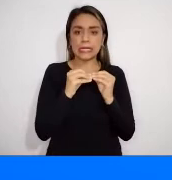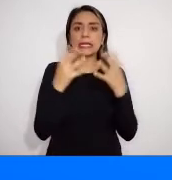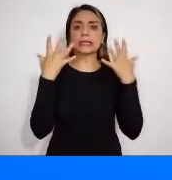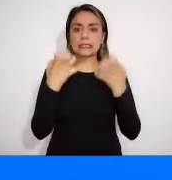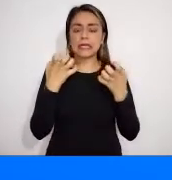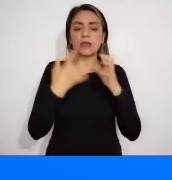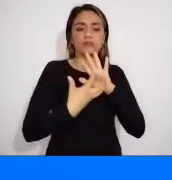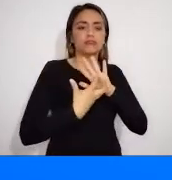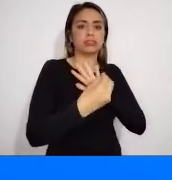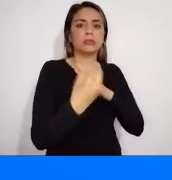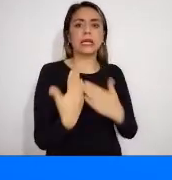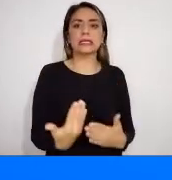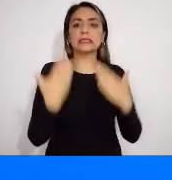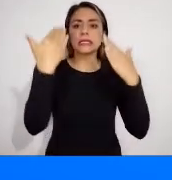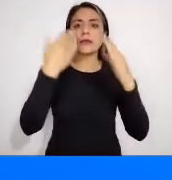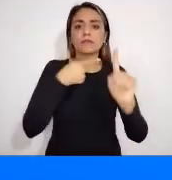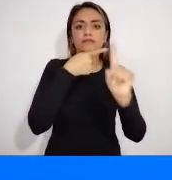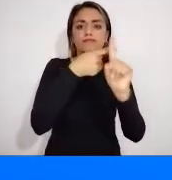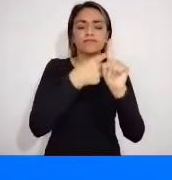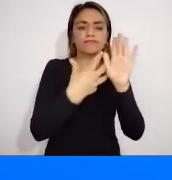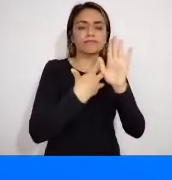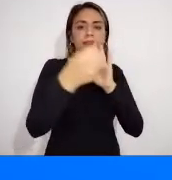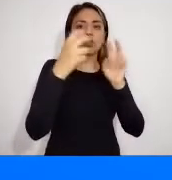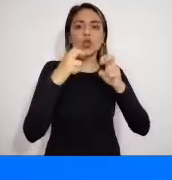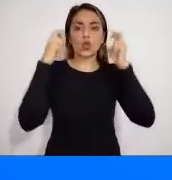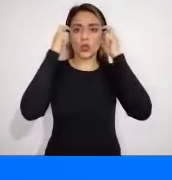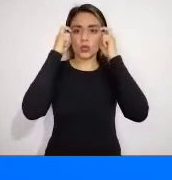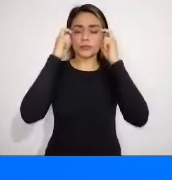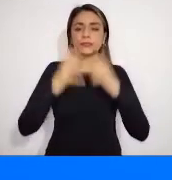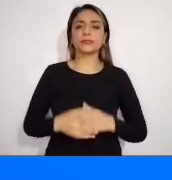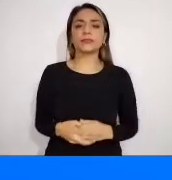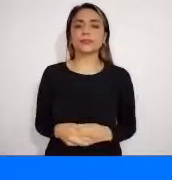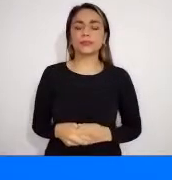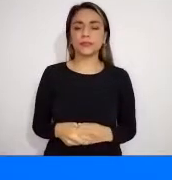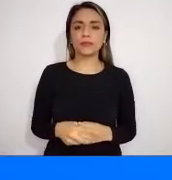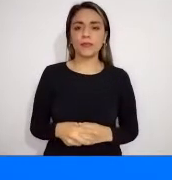transmitir y permitir pues ese conocimiento.